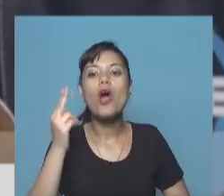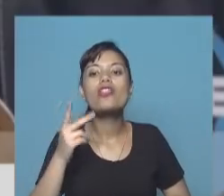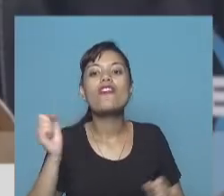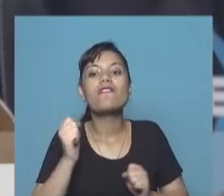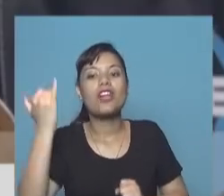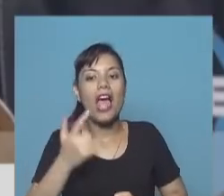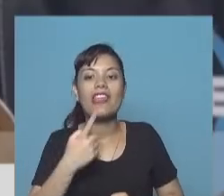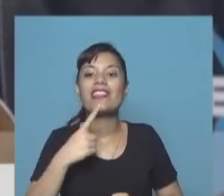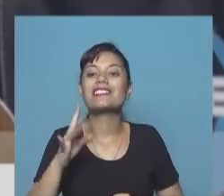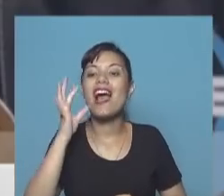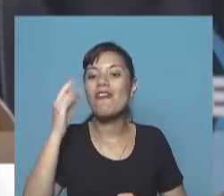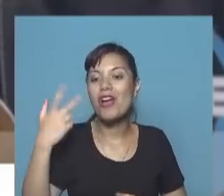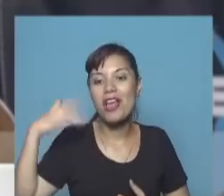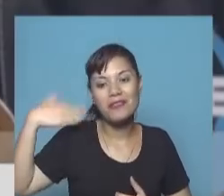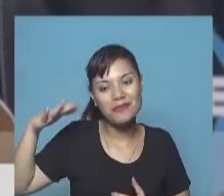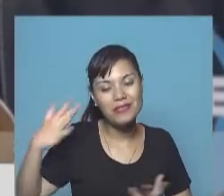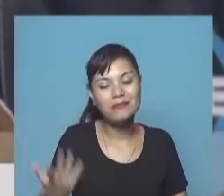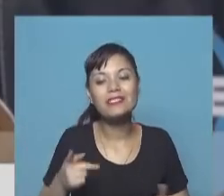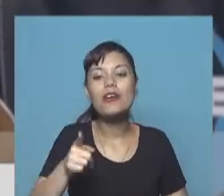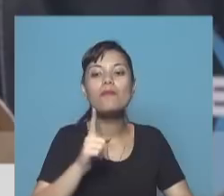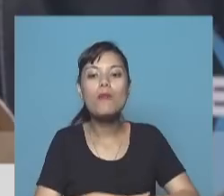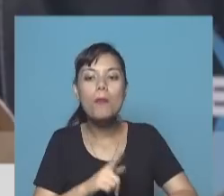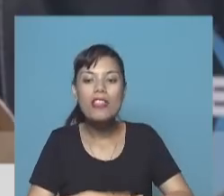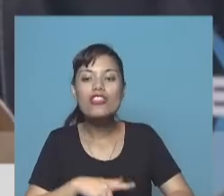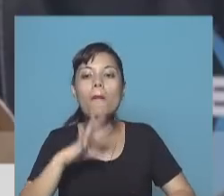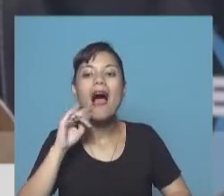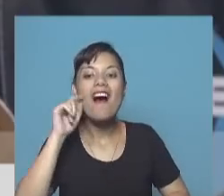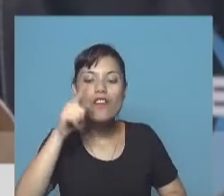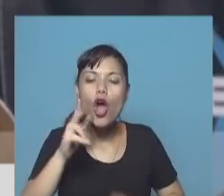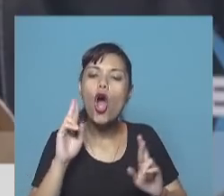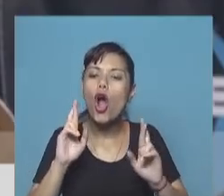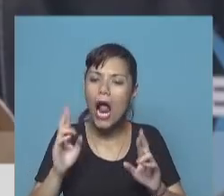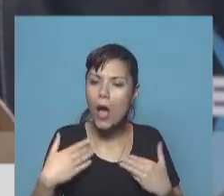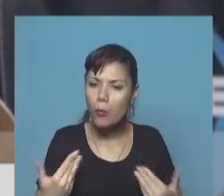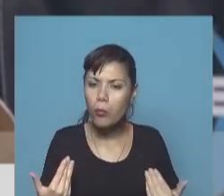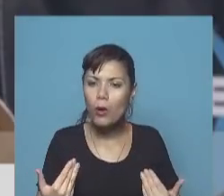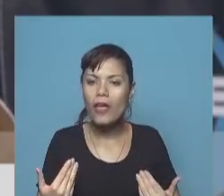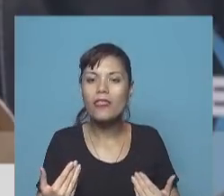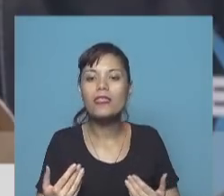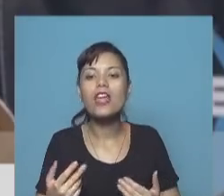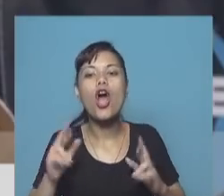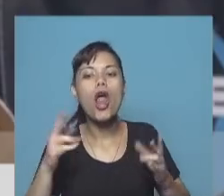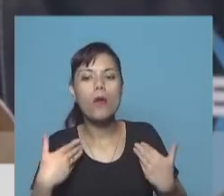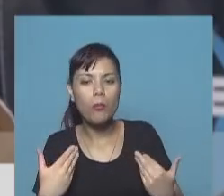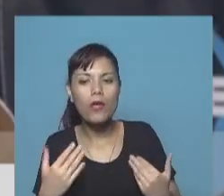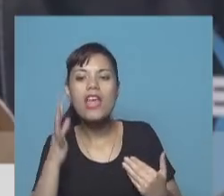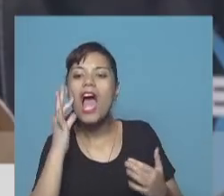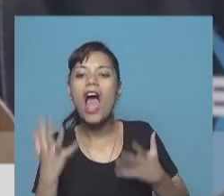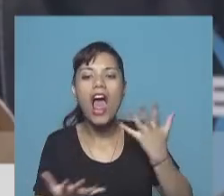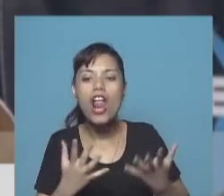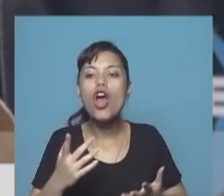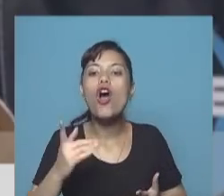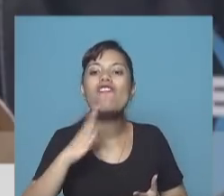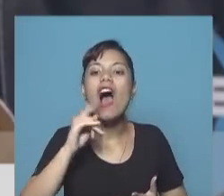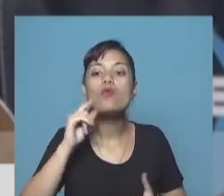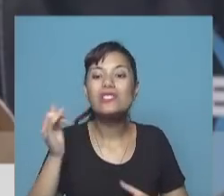decía mi abuelo. Es cierto. Pero en este caso Pablo Guedes dijo, ojalá pueda hacer, Pablo Guedes dijo, ojalá pueda hacer algo de lo que hizo